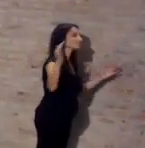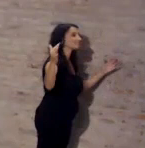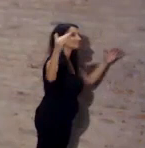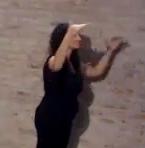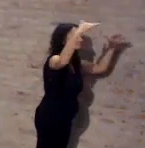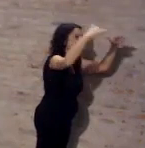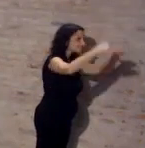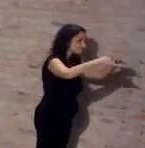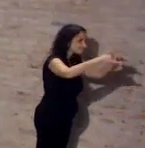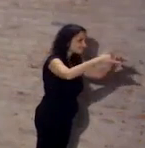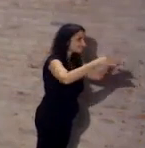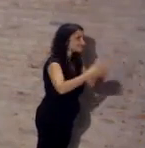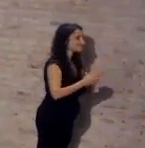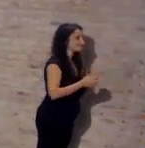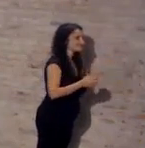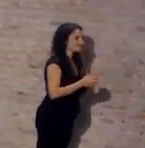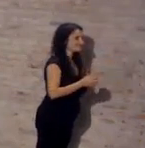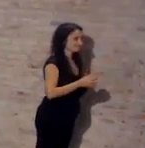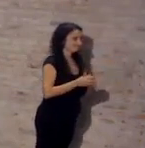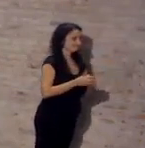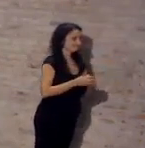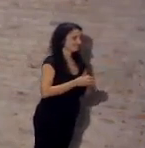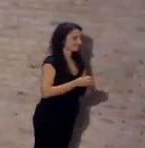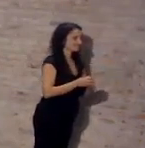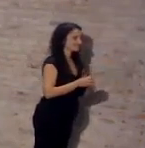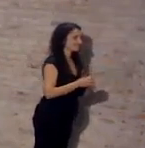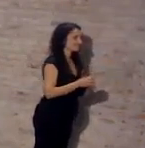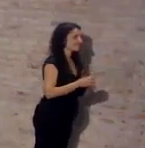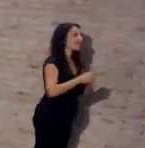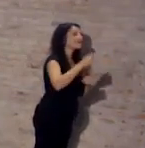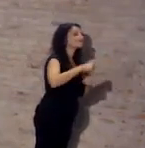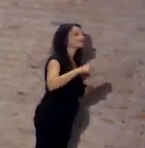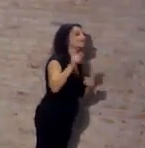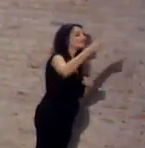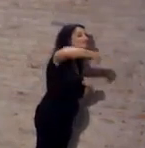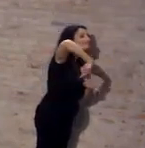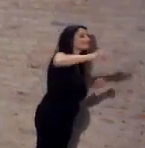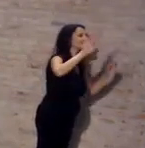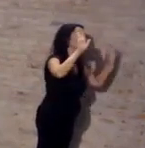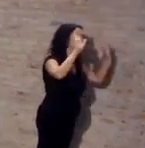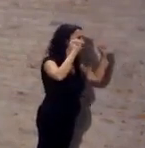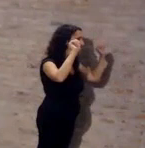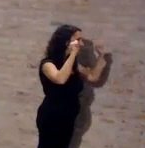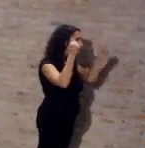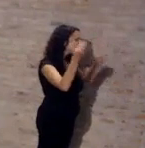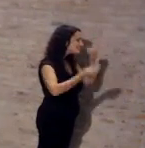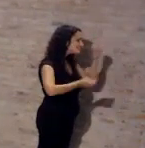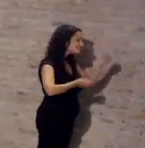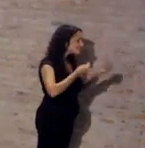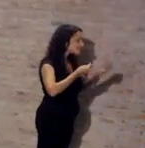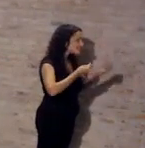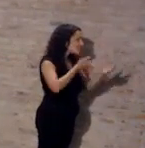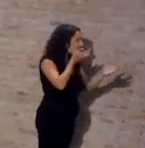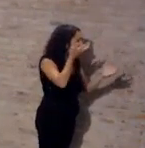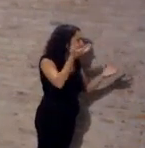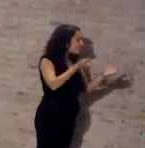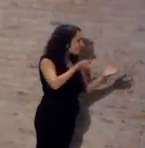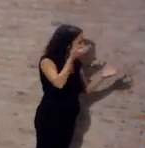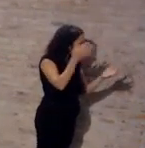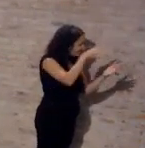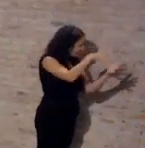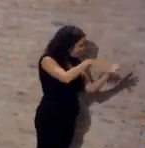personas que estuvieron acompañándonos Durante este tiempito y nos vamos a despedir con un